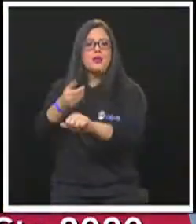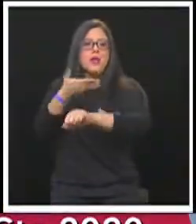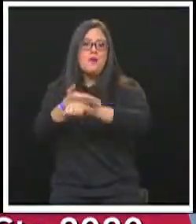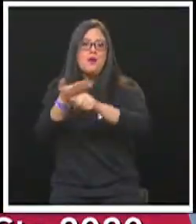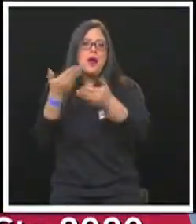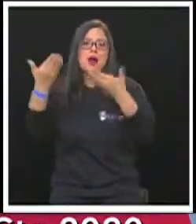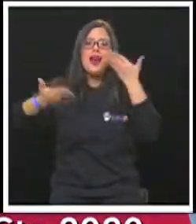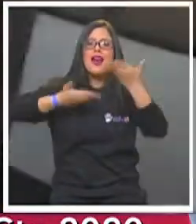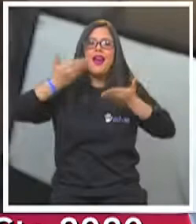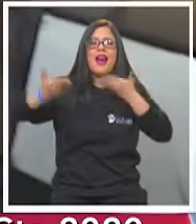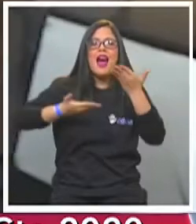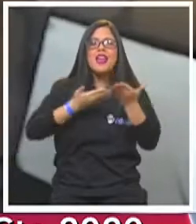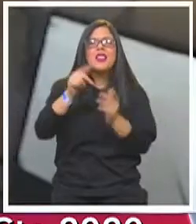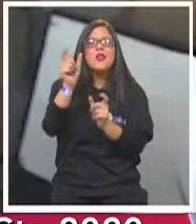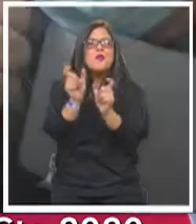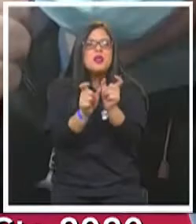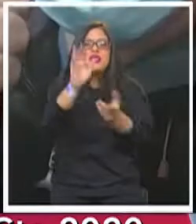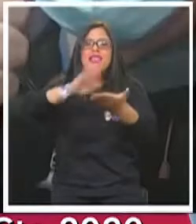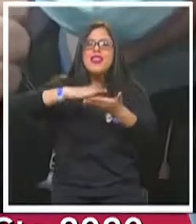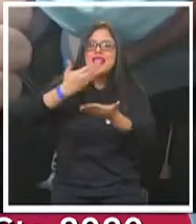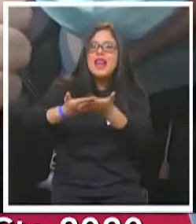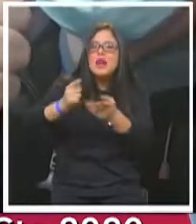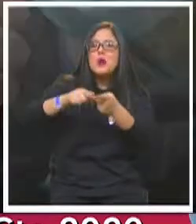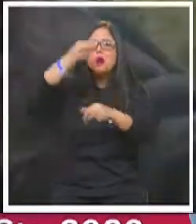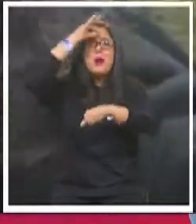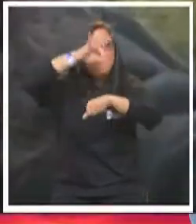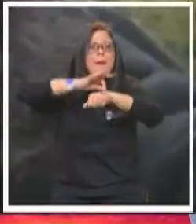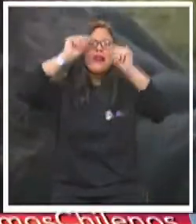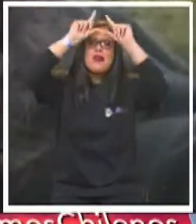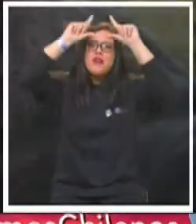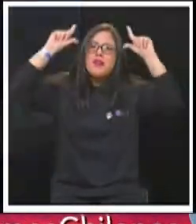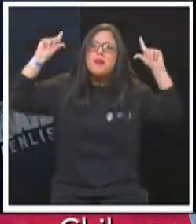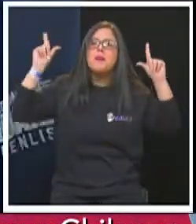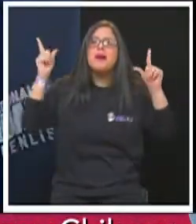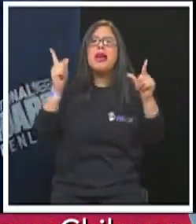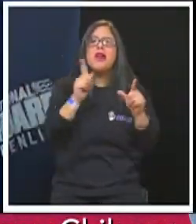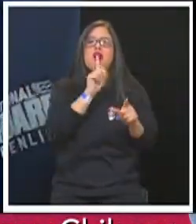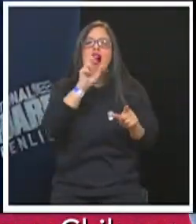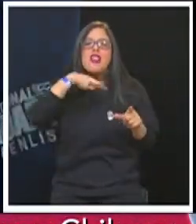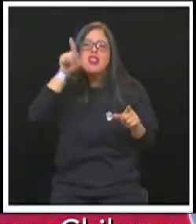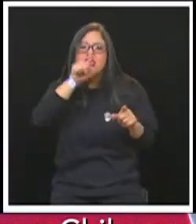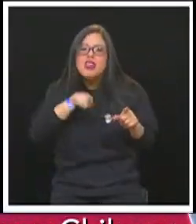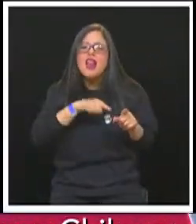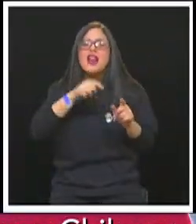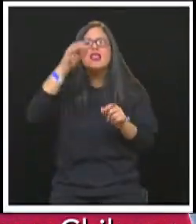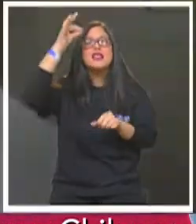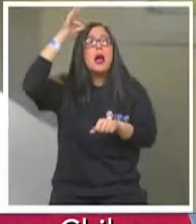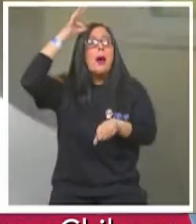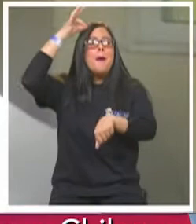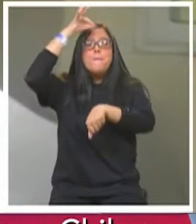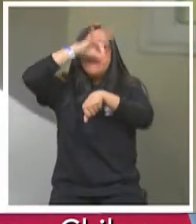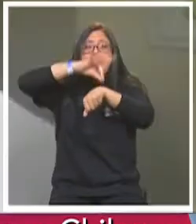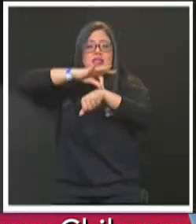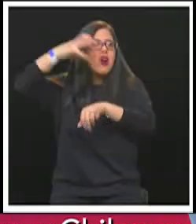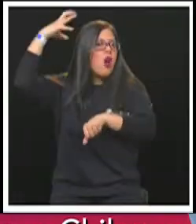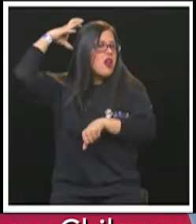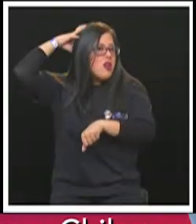solicitudes. Existe gente de la salud, médico, enfermera, TENS, neurólogo,